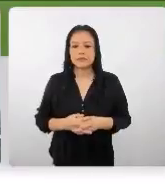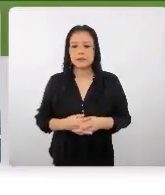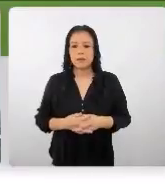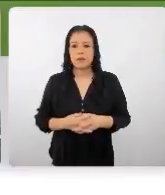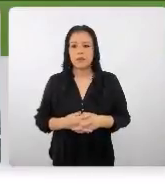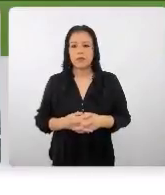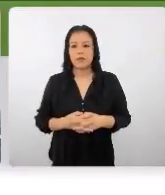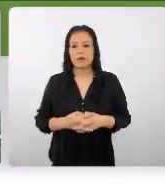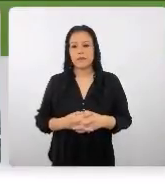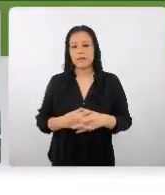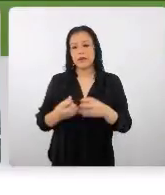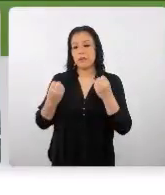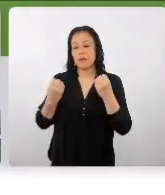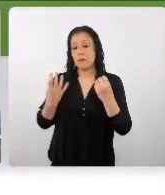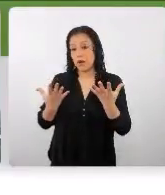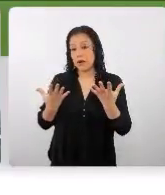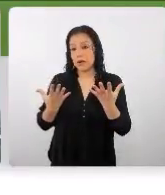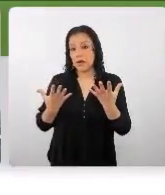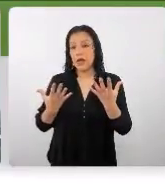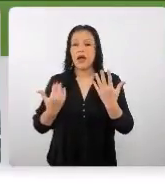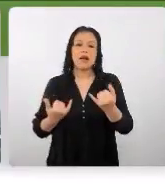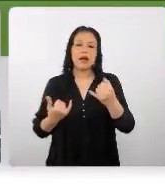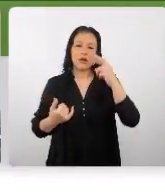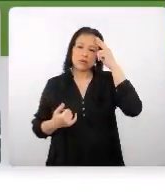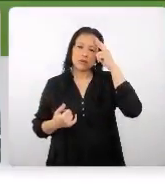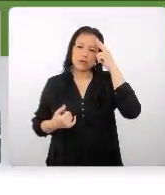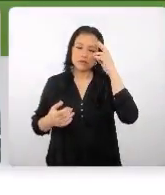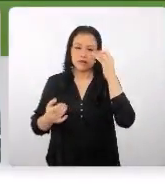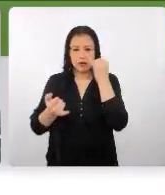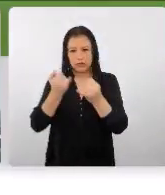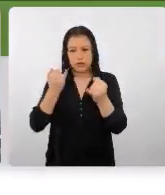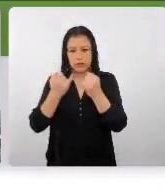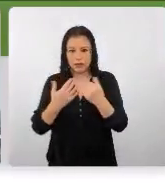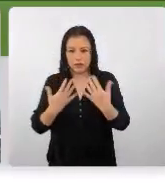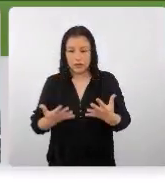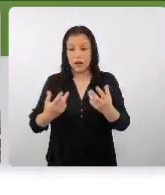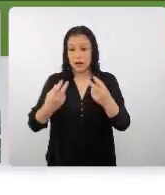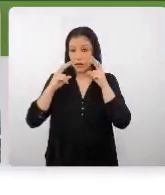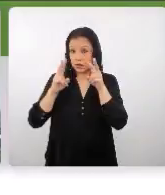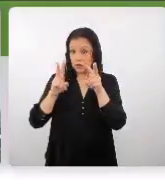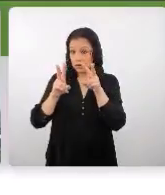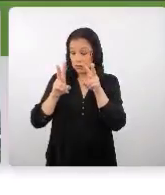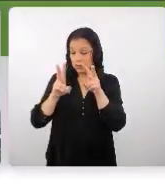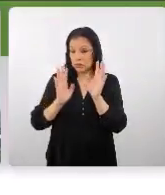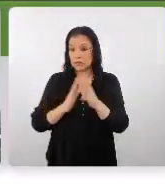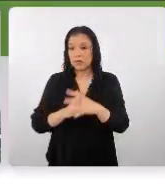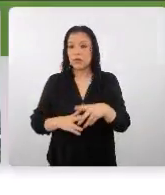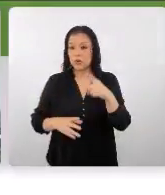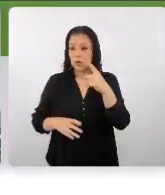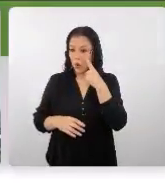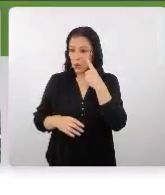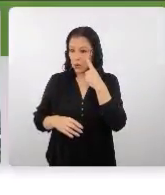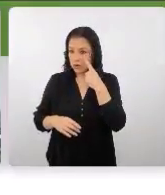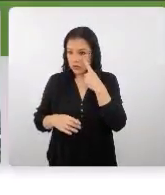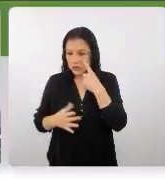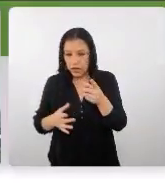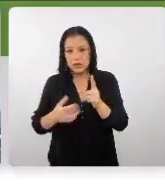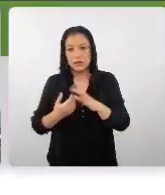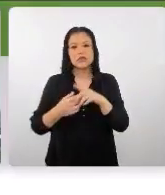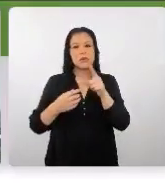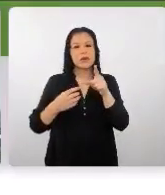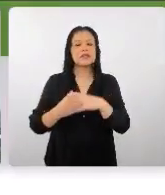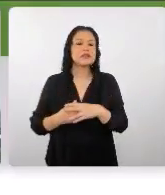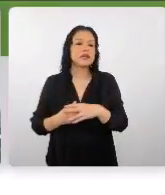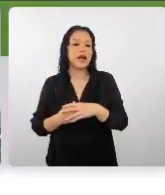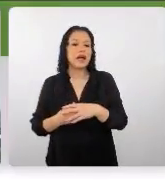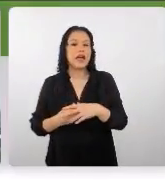Y bueno, como reflexiones finales, a partir de lo que estamos conociendo de este vacacionista